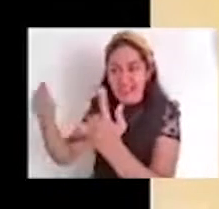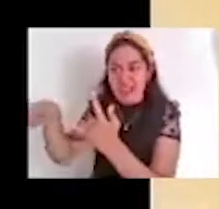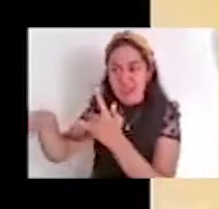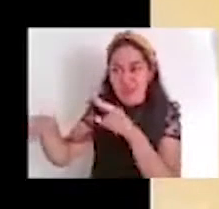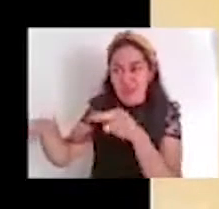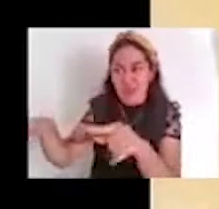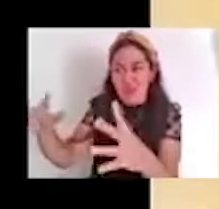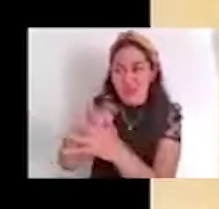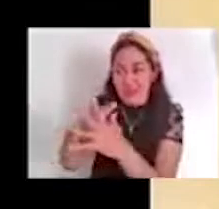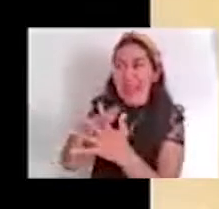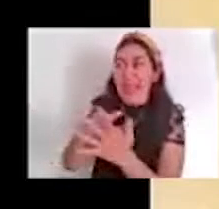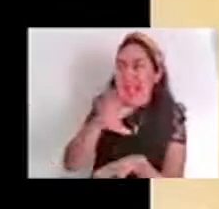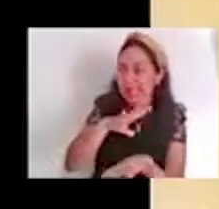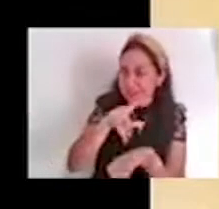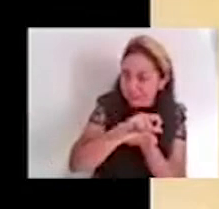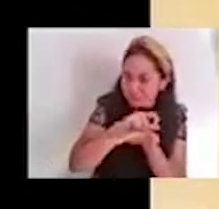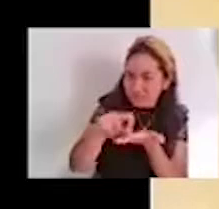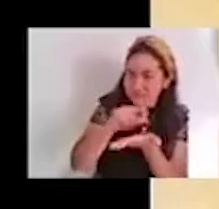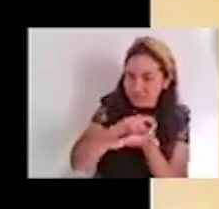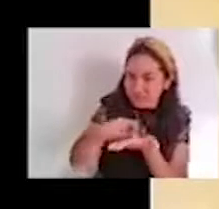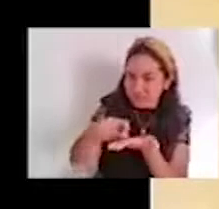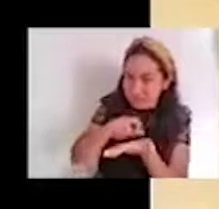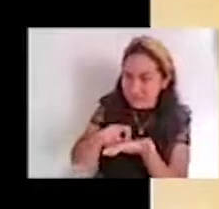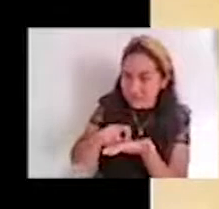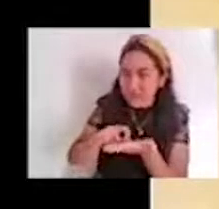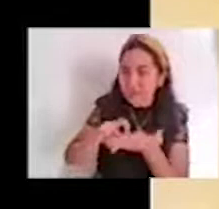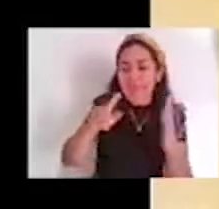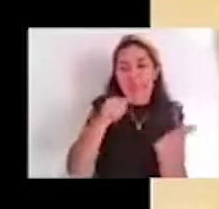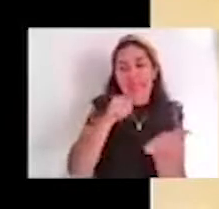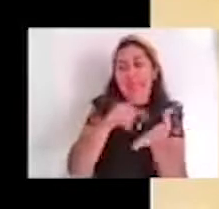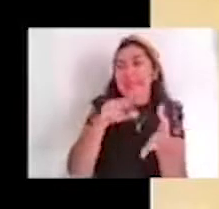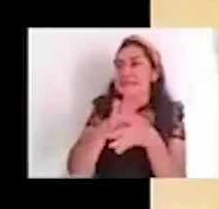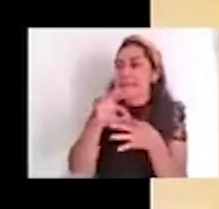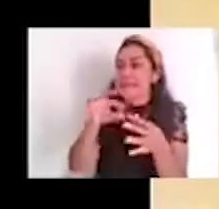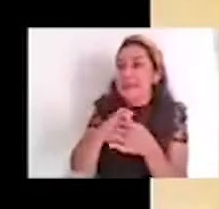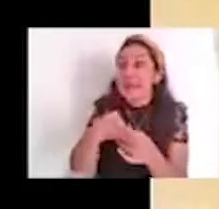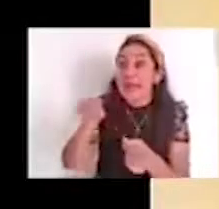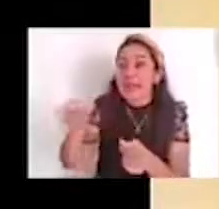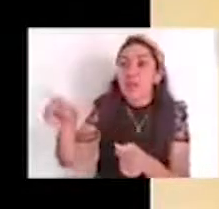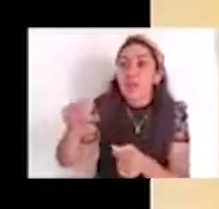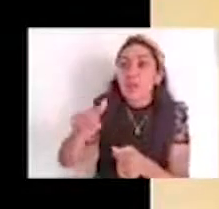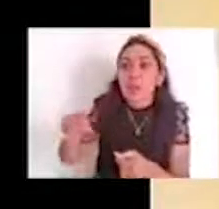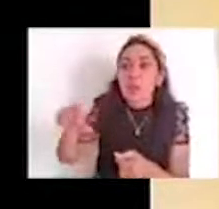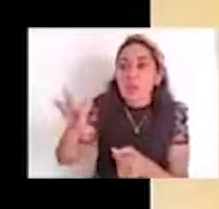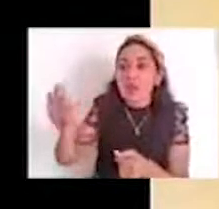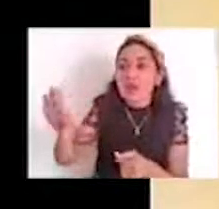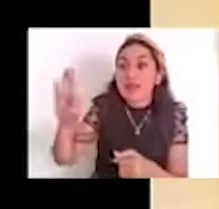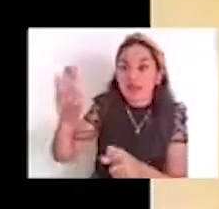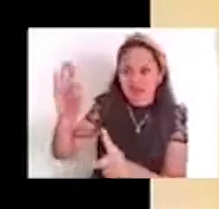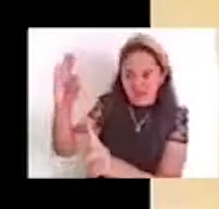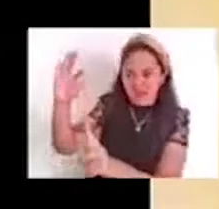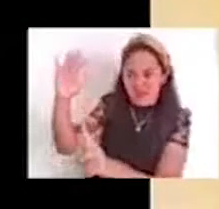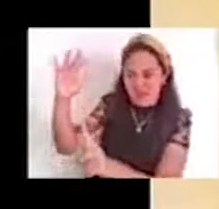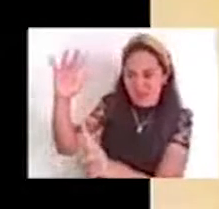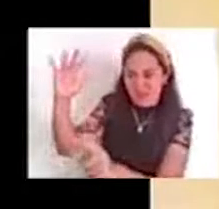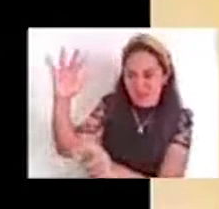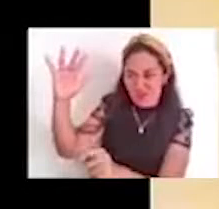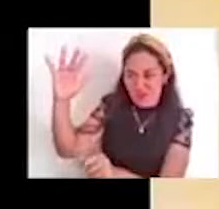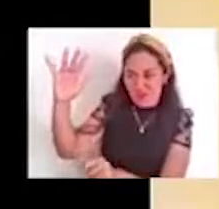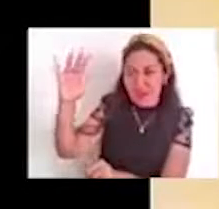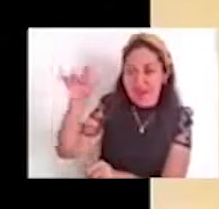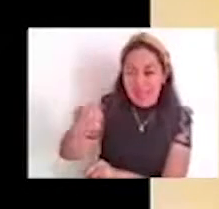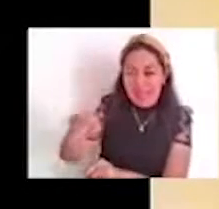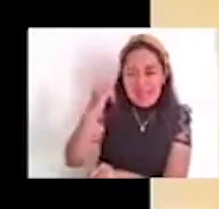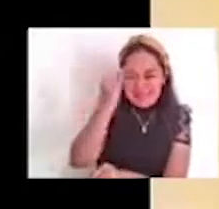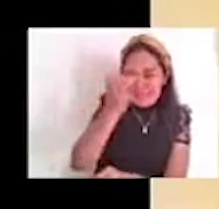las Garzas y el pueblo elegido del sol, como lo llama Alfonso Caso en su momento. En esta imagen de National Geographic,